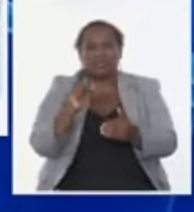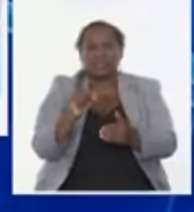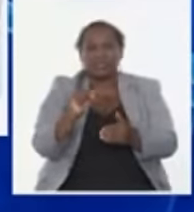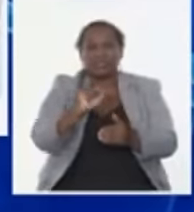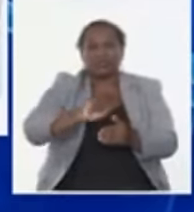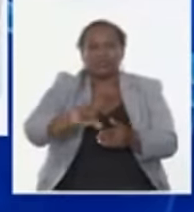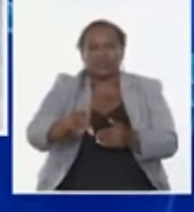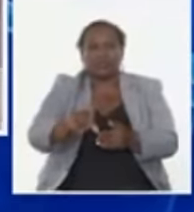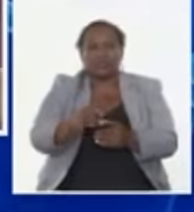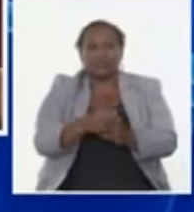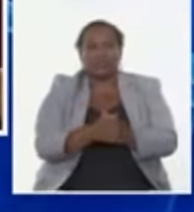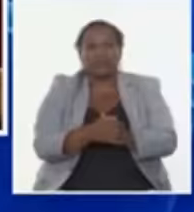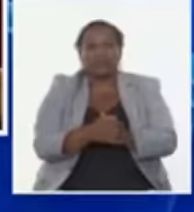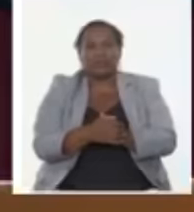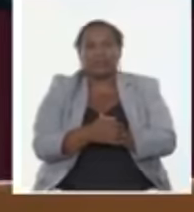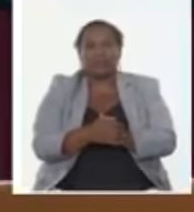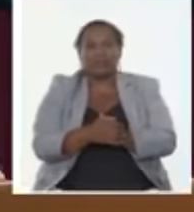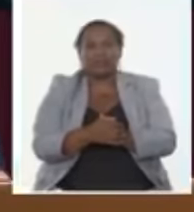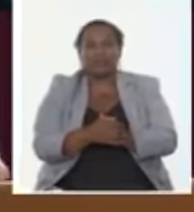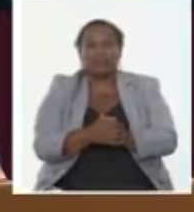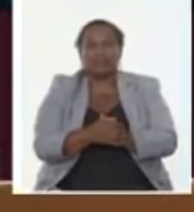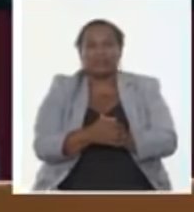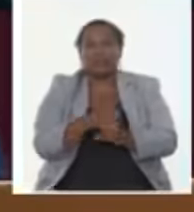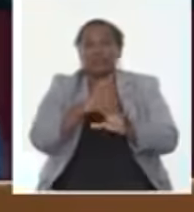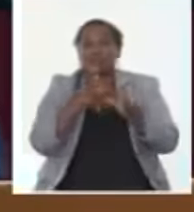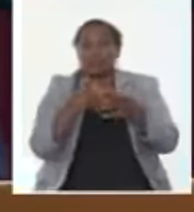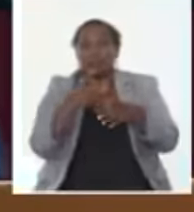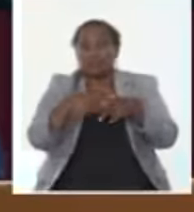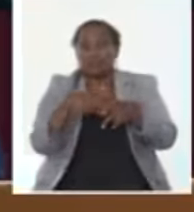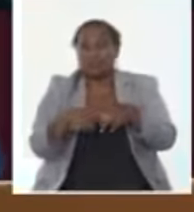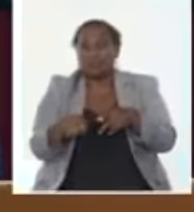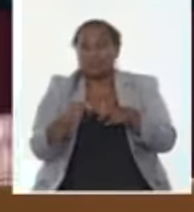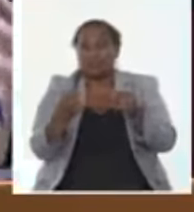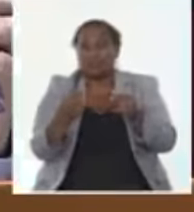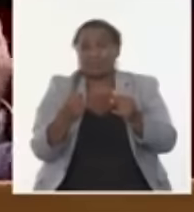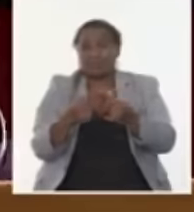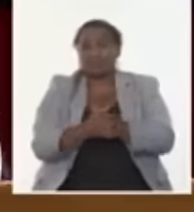Es decir, todos estos asuntos macroeconómicos son clave,